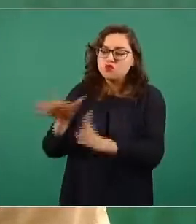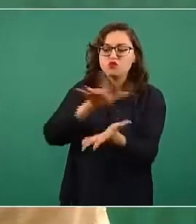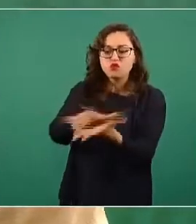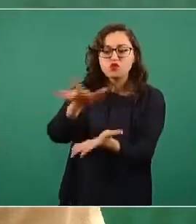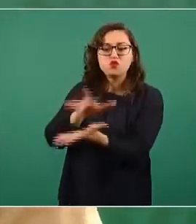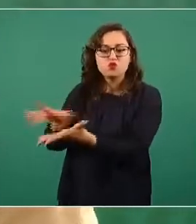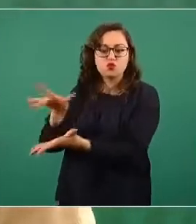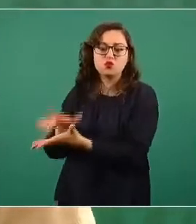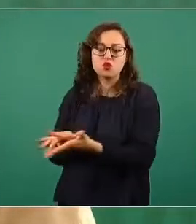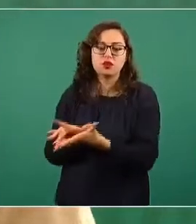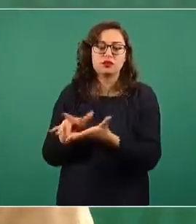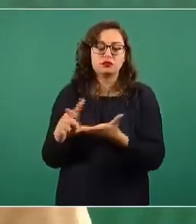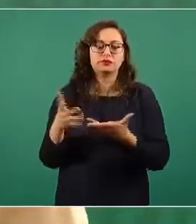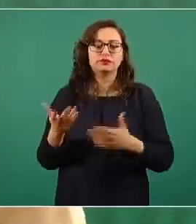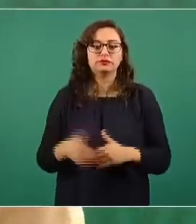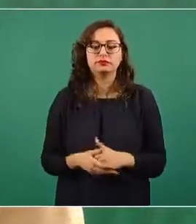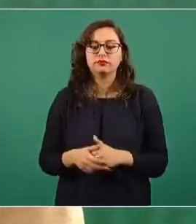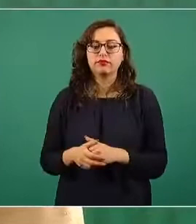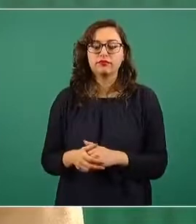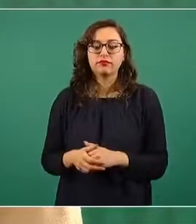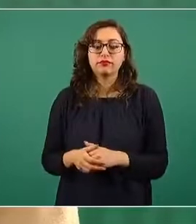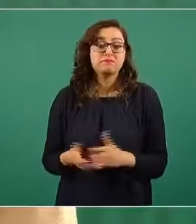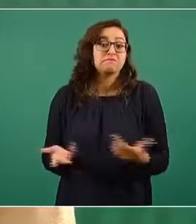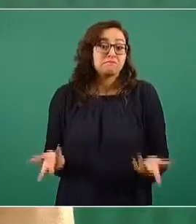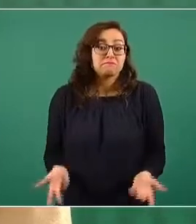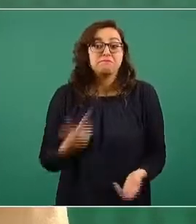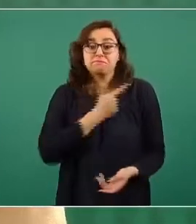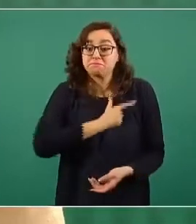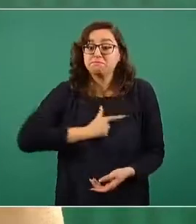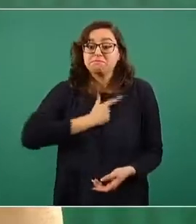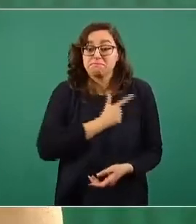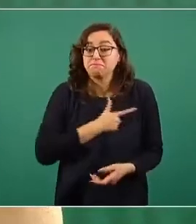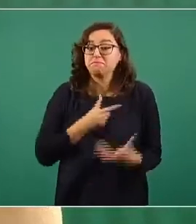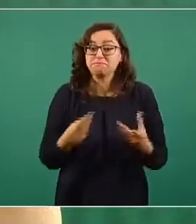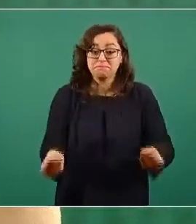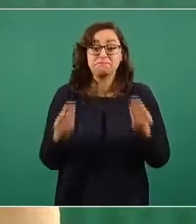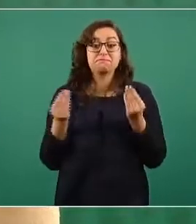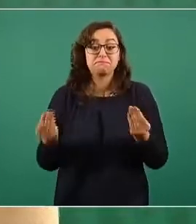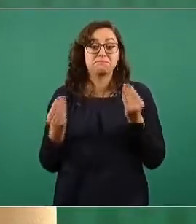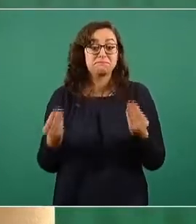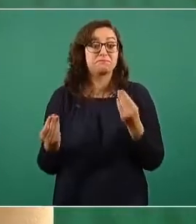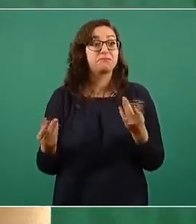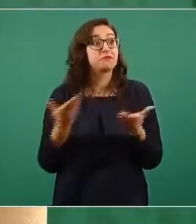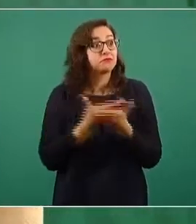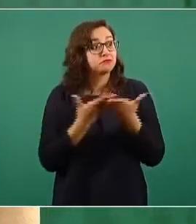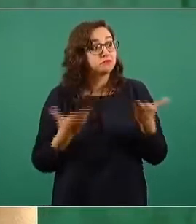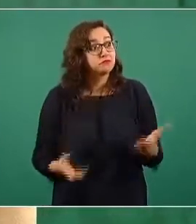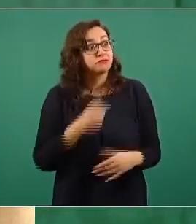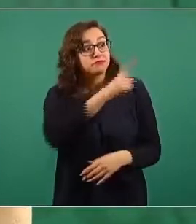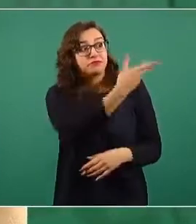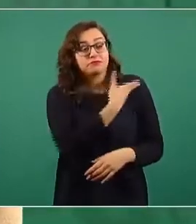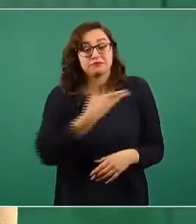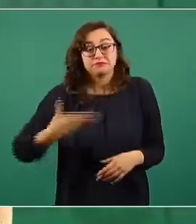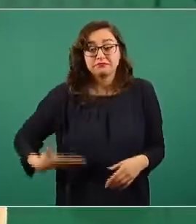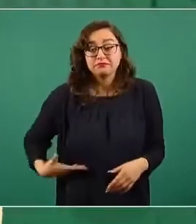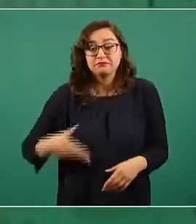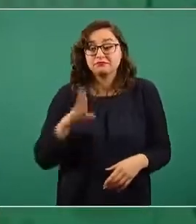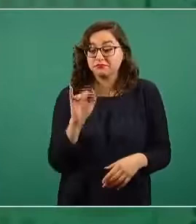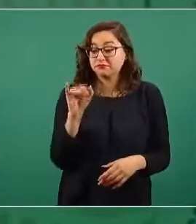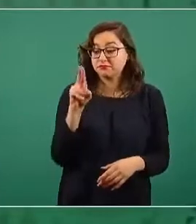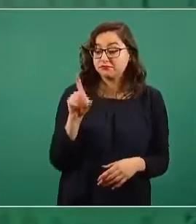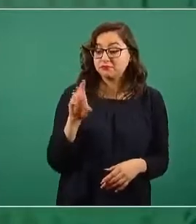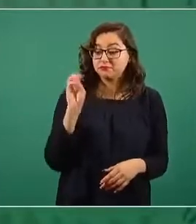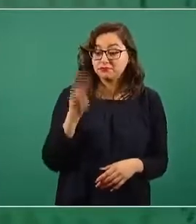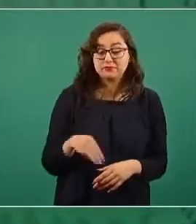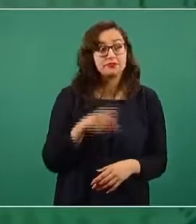región centroamericana del Triángulo Norte. Entonces, me da muchísimo gusto que sea esta la posición del